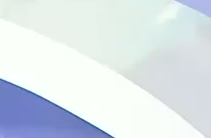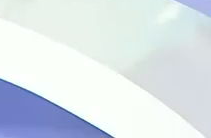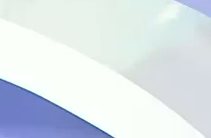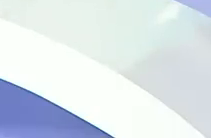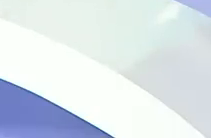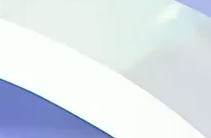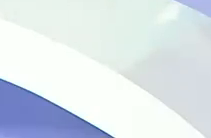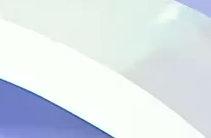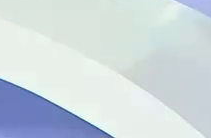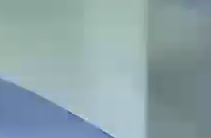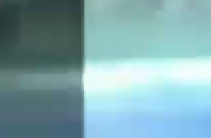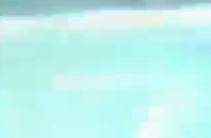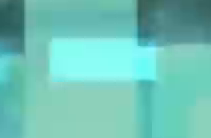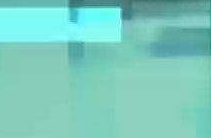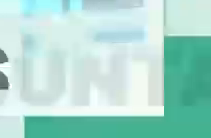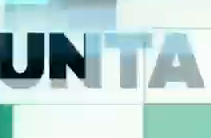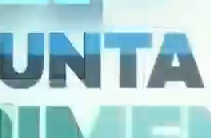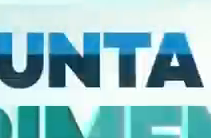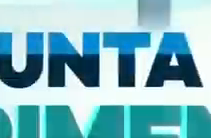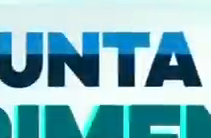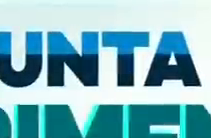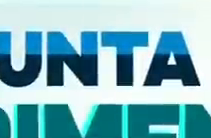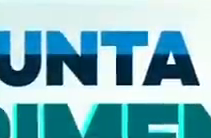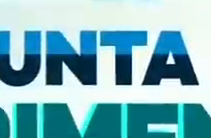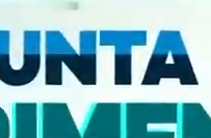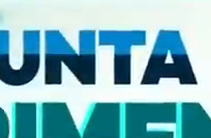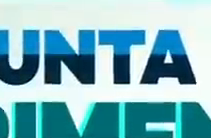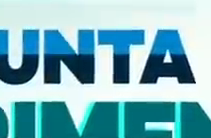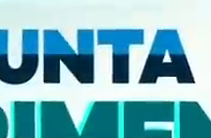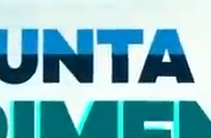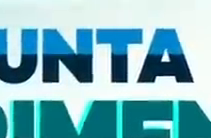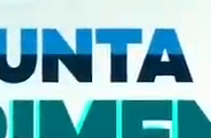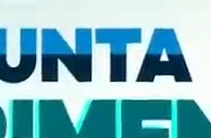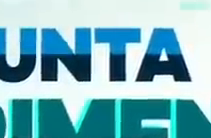asesinato ocurrido en el Guasmo Sur.